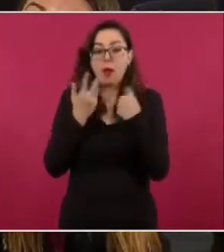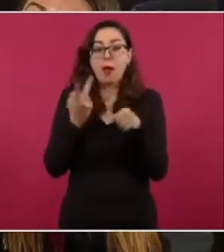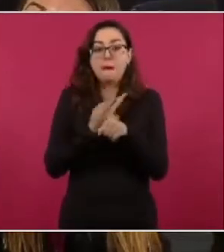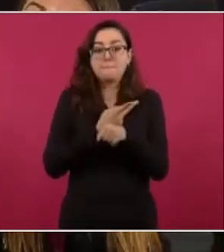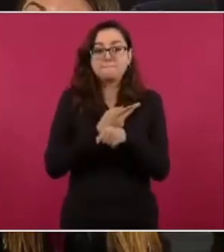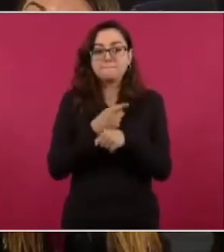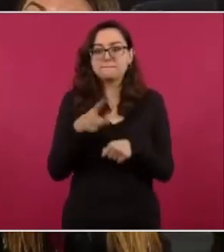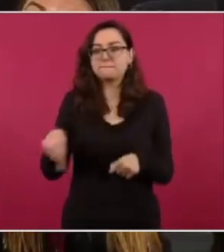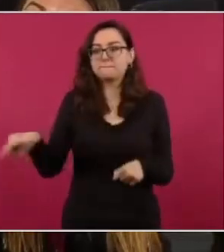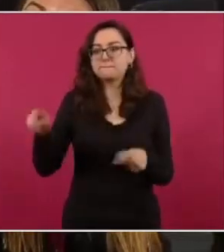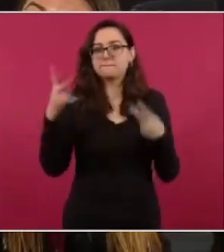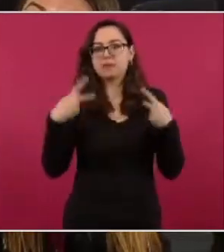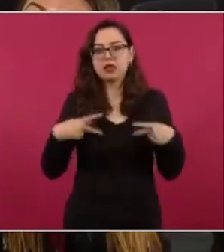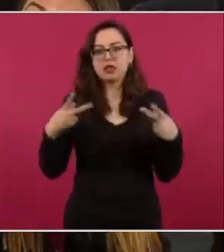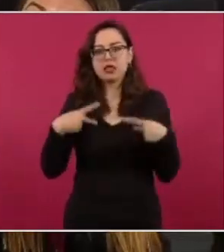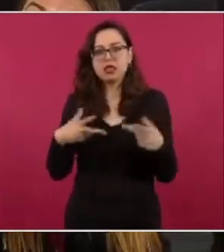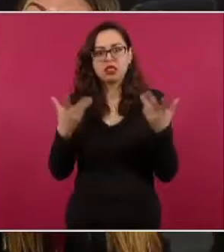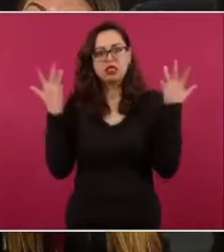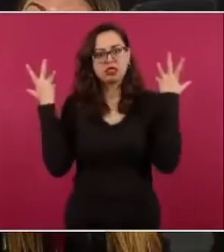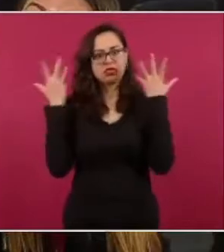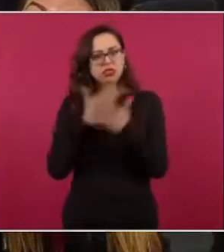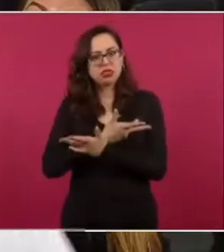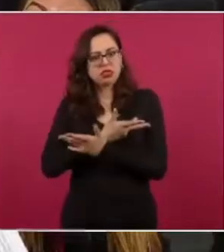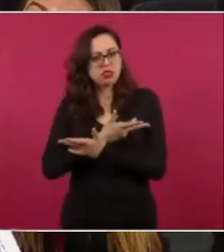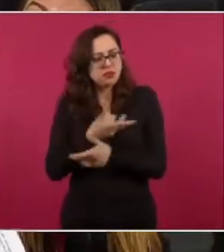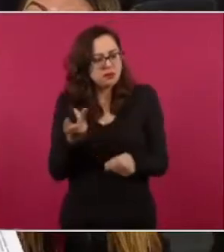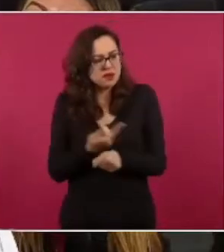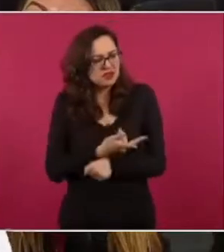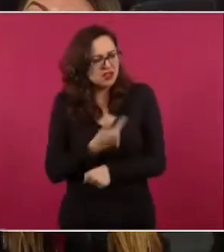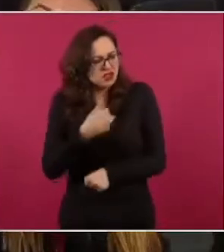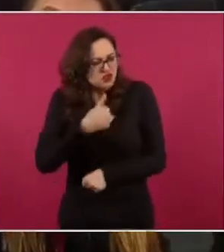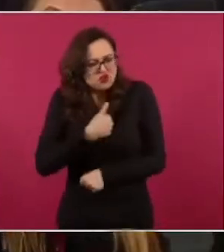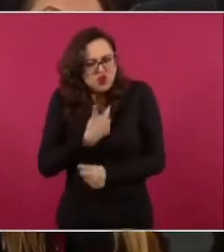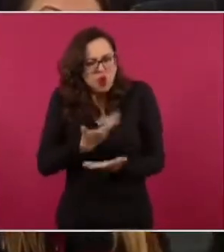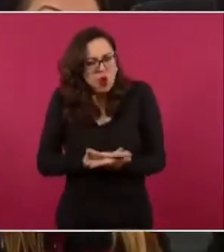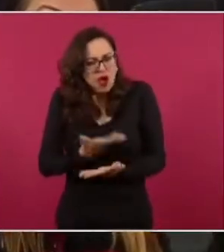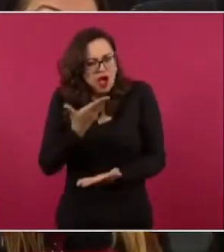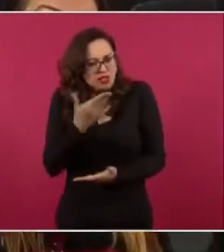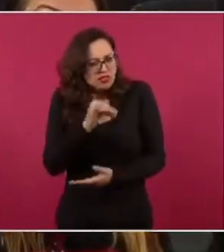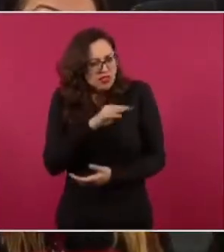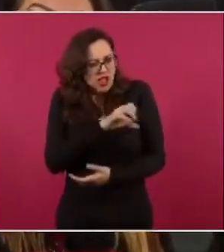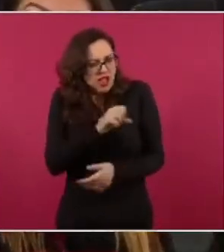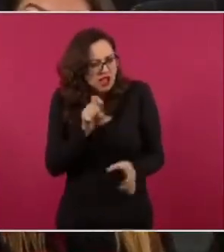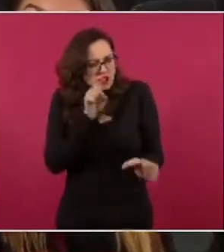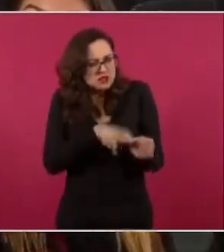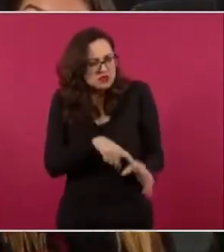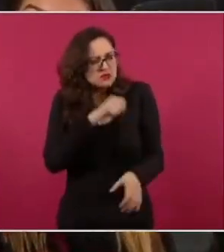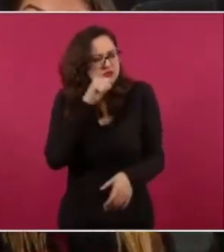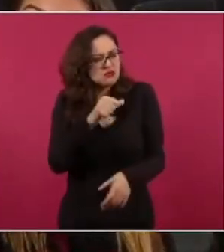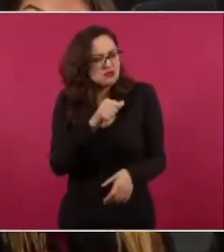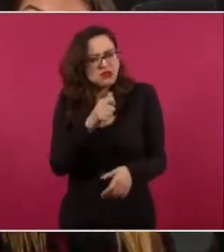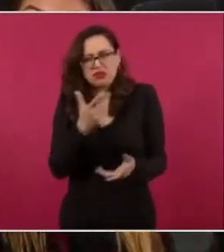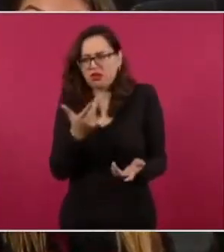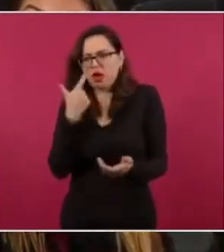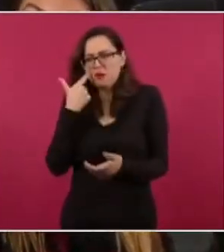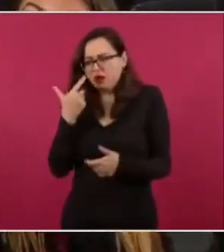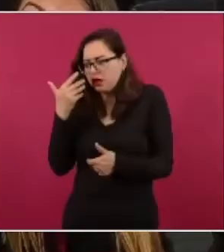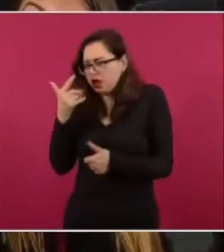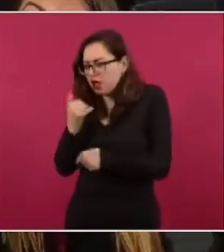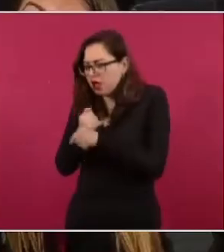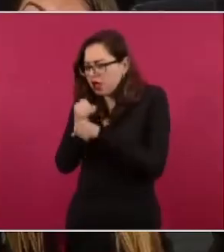dieron cuenta y empezaron a revisar que llevaban años sin el IMSS. Señor